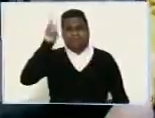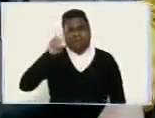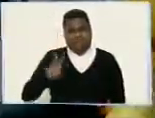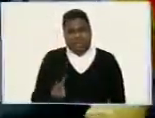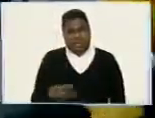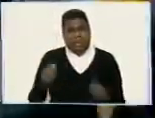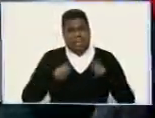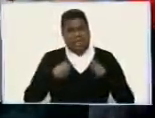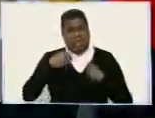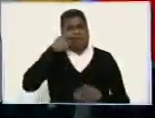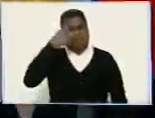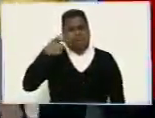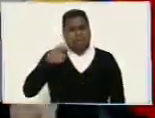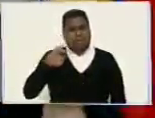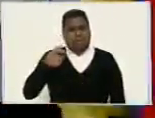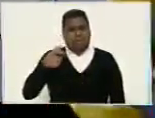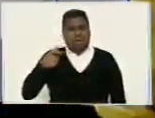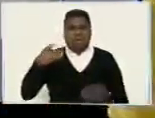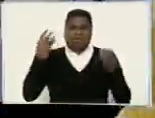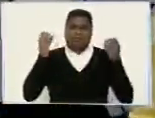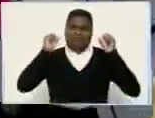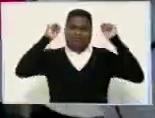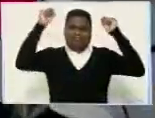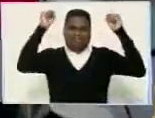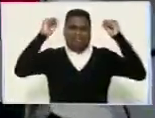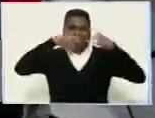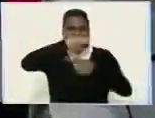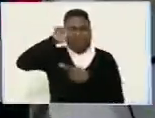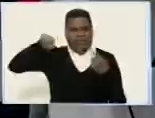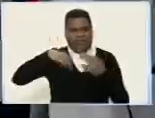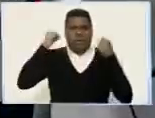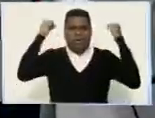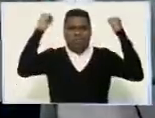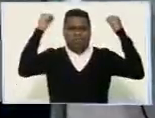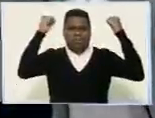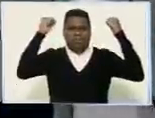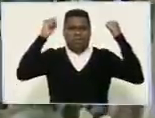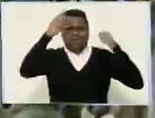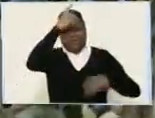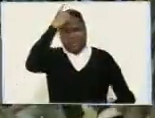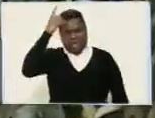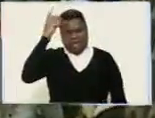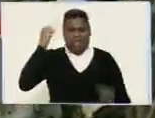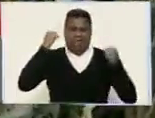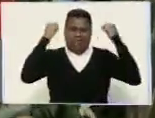¡Viva el pueblo bolivariano! ¡Viva la revolución! ¡Viva Diosdado!